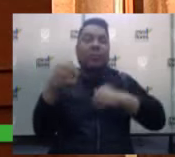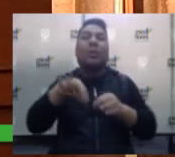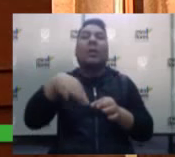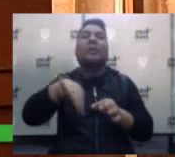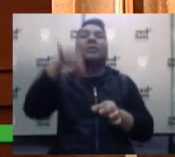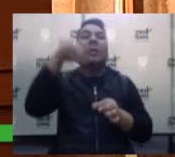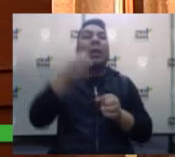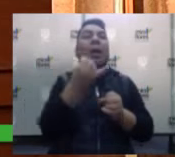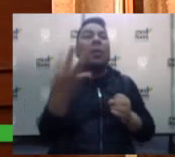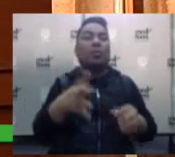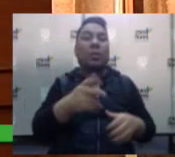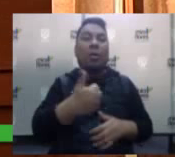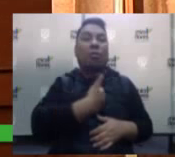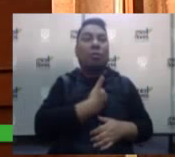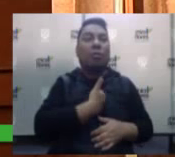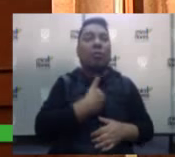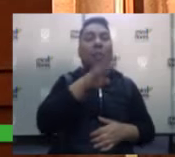sorteo.